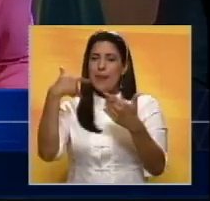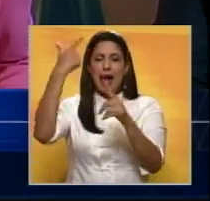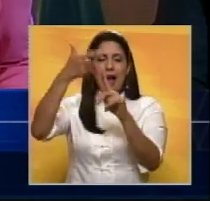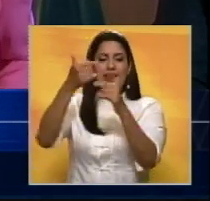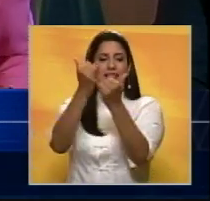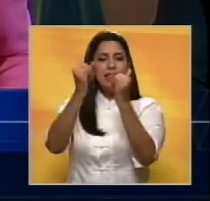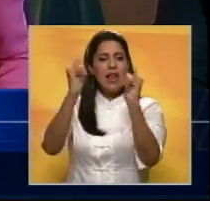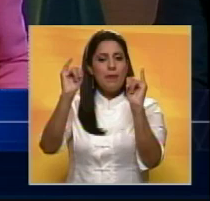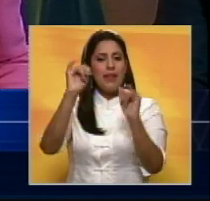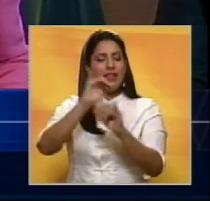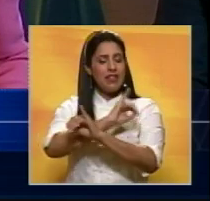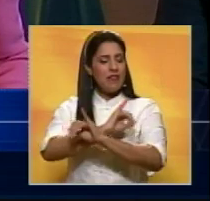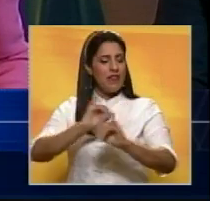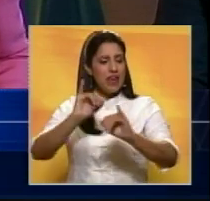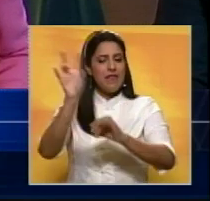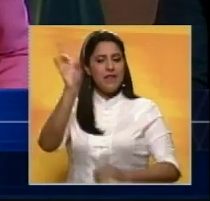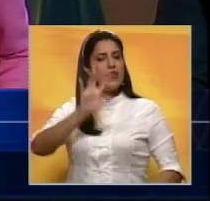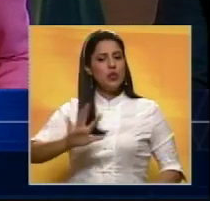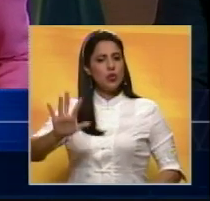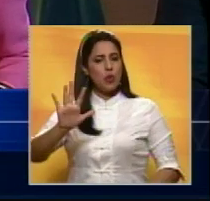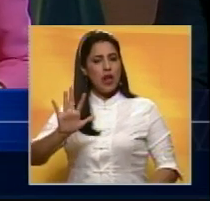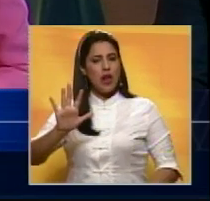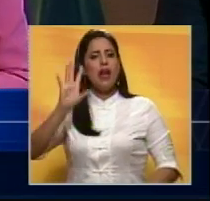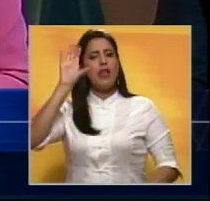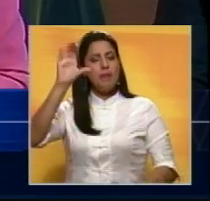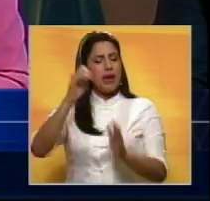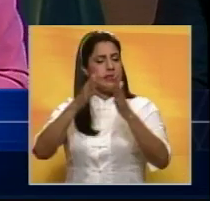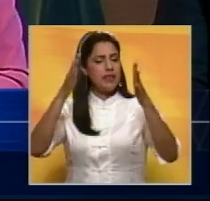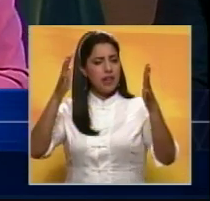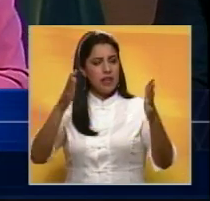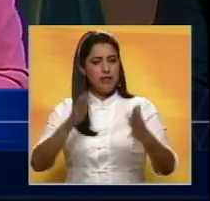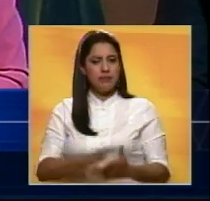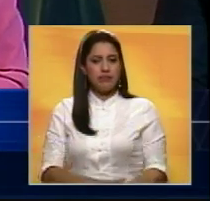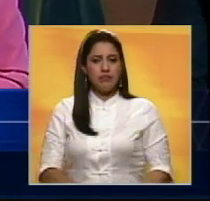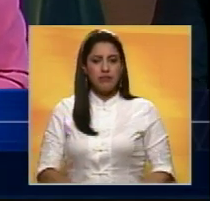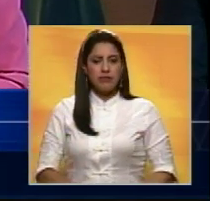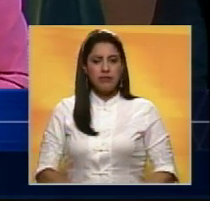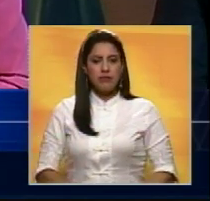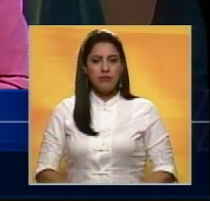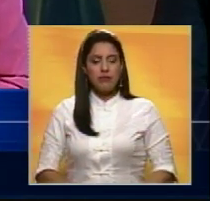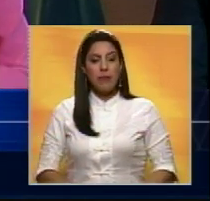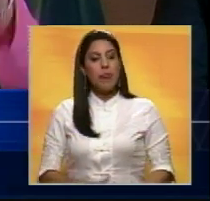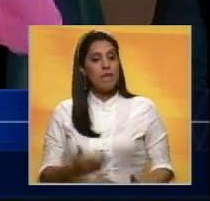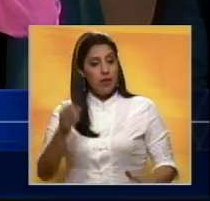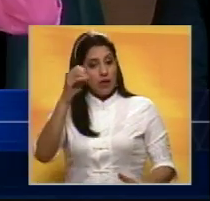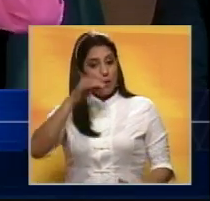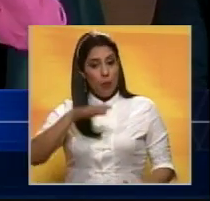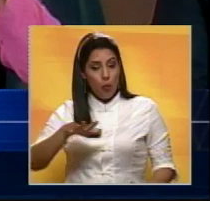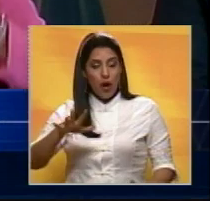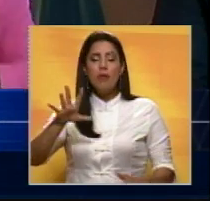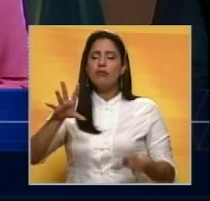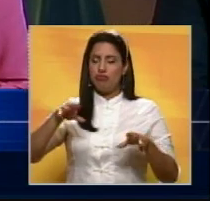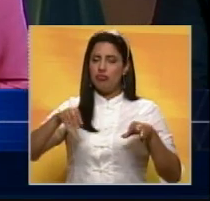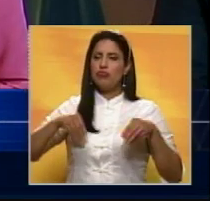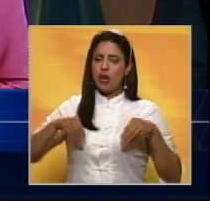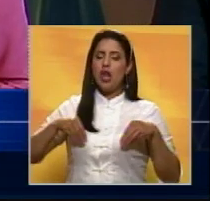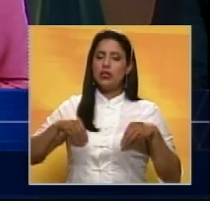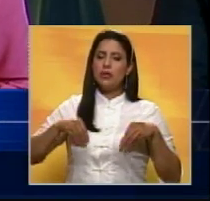la independencia definitiva de Venezuela y de la patria grande. El pueblo ha